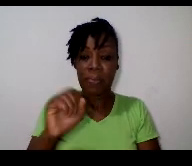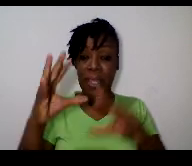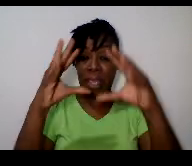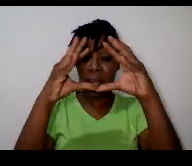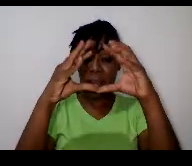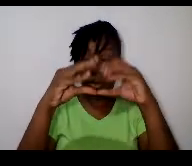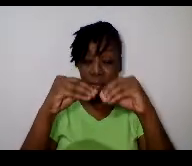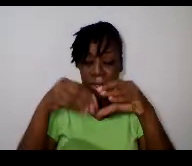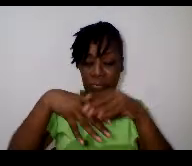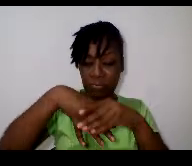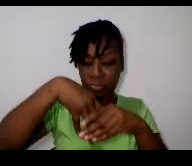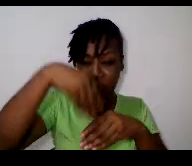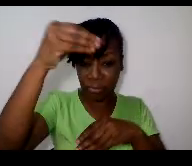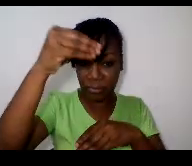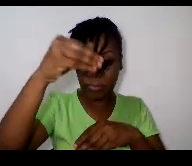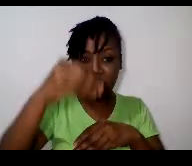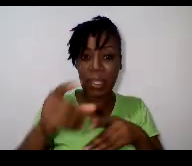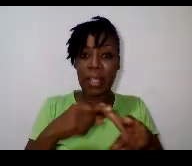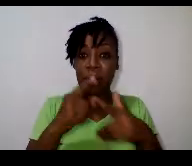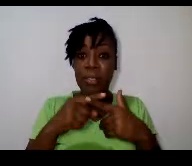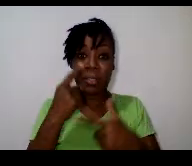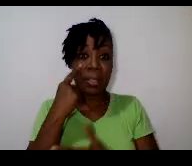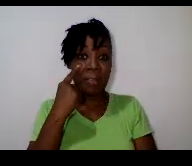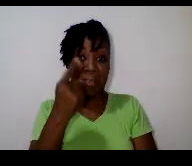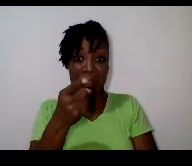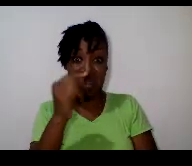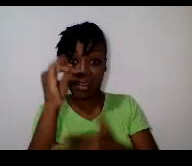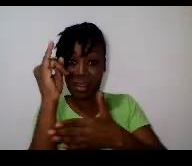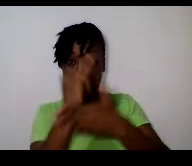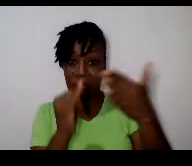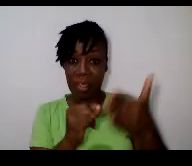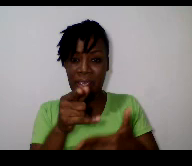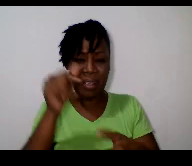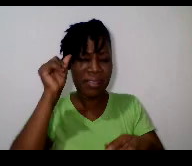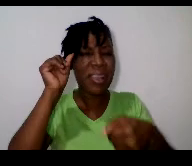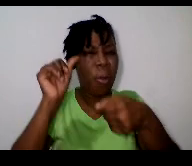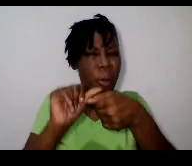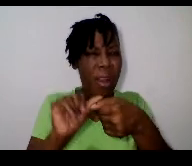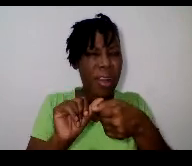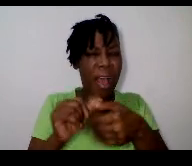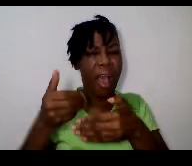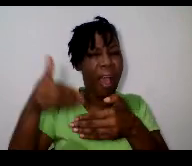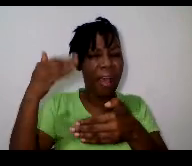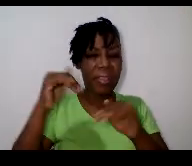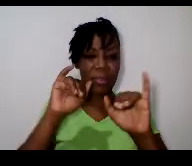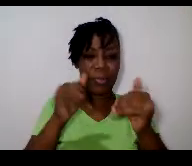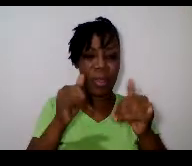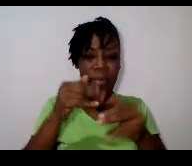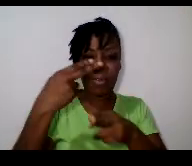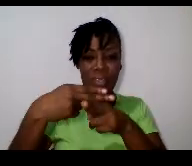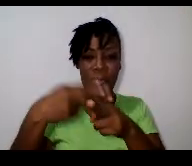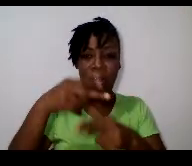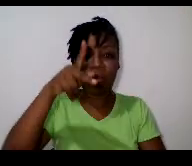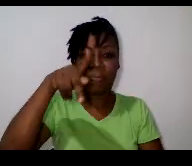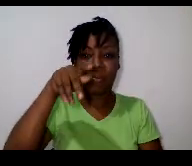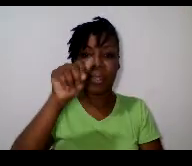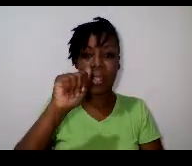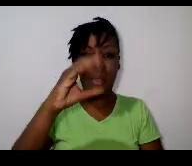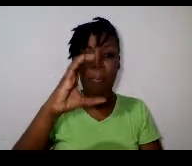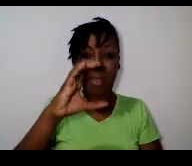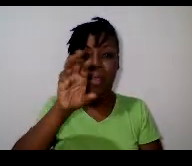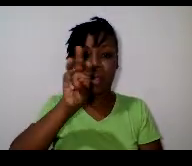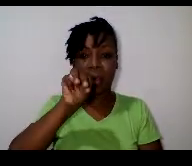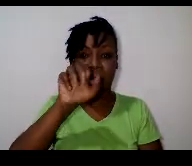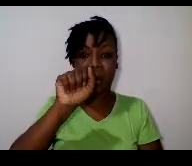basura. La imagen que ven ahí, no sé si recuerdan, había un juego que se llamaba Pac-Man, que algunos jugaban.